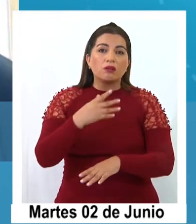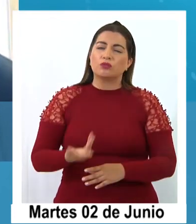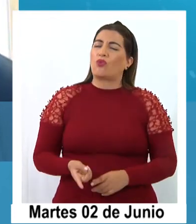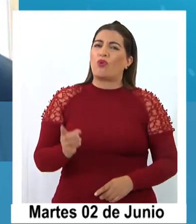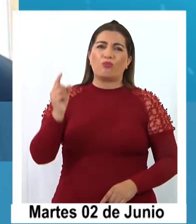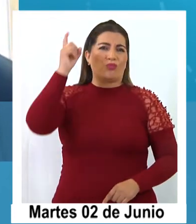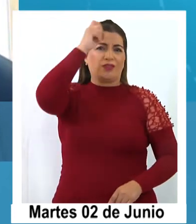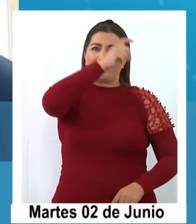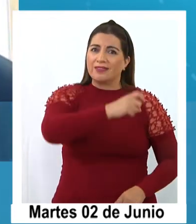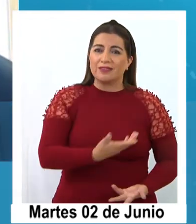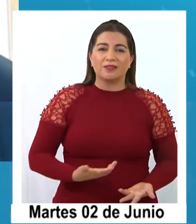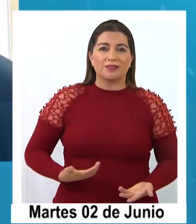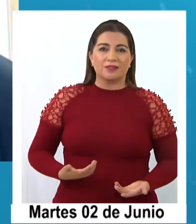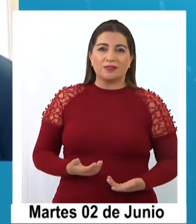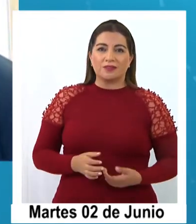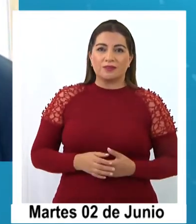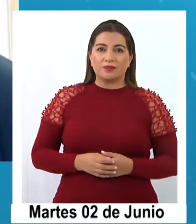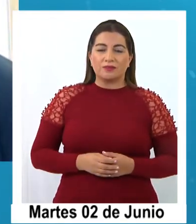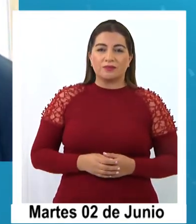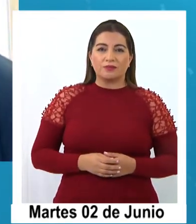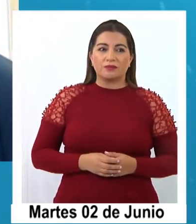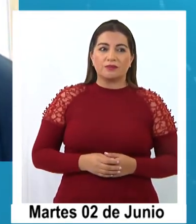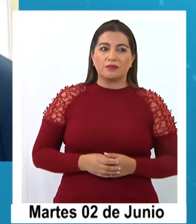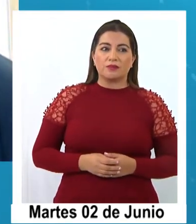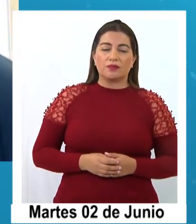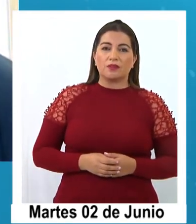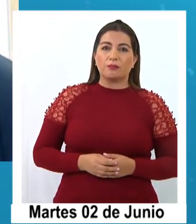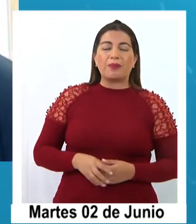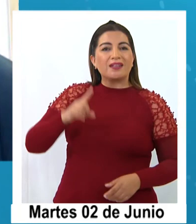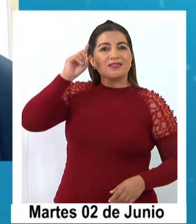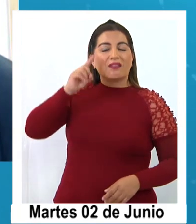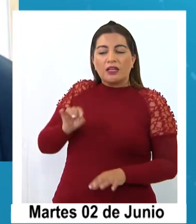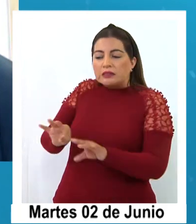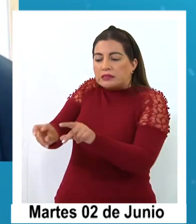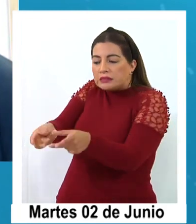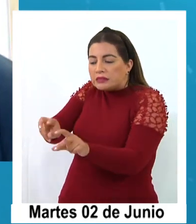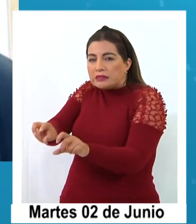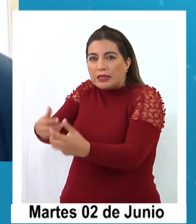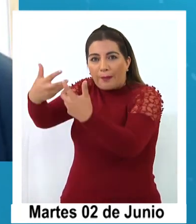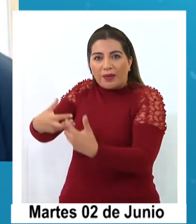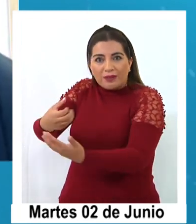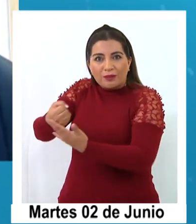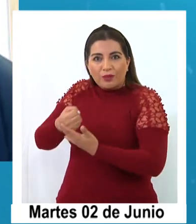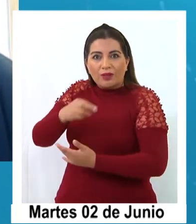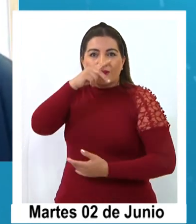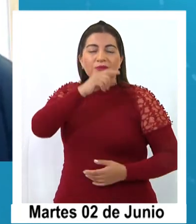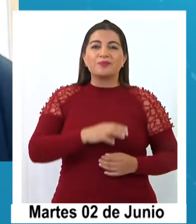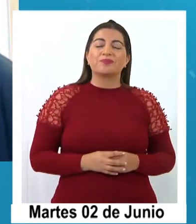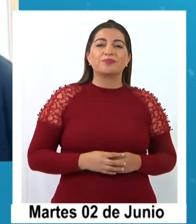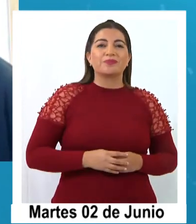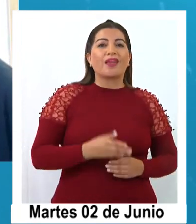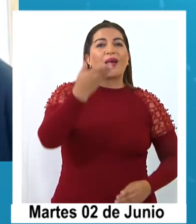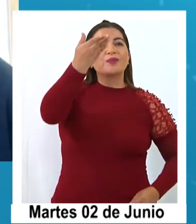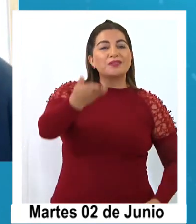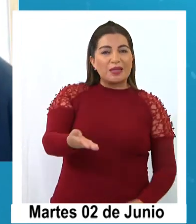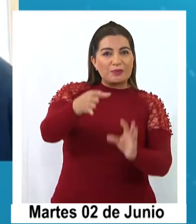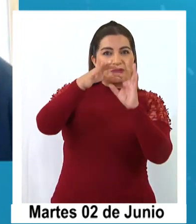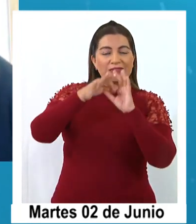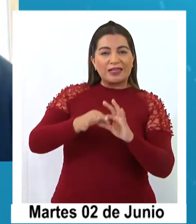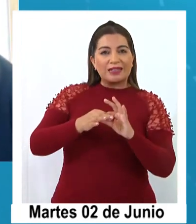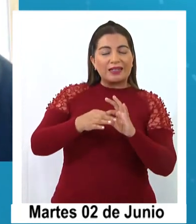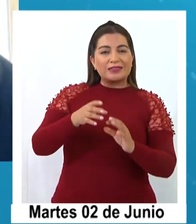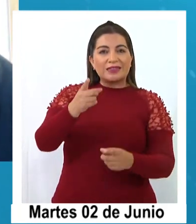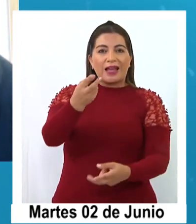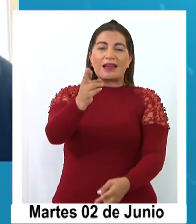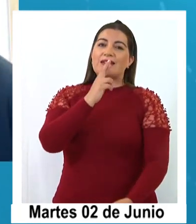complejo, muy complejo capacitar a alguien para manejar ventiladores. Bueno, Roxana, queremos agradecerte que nos haya